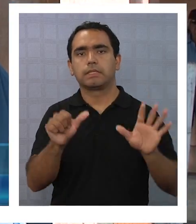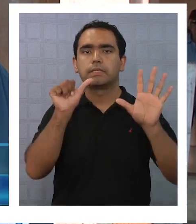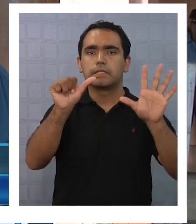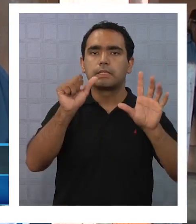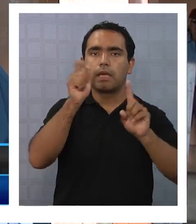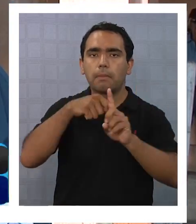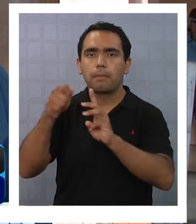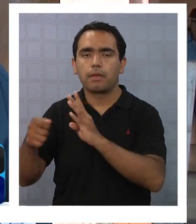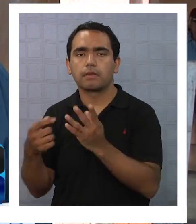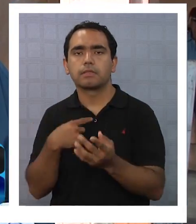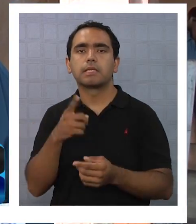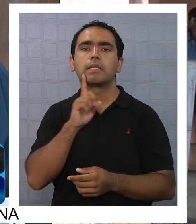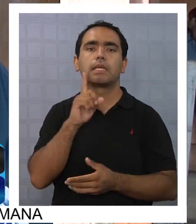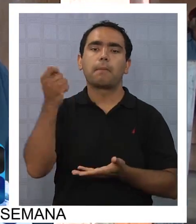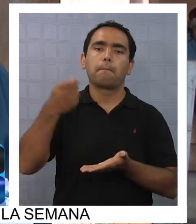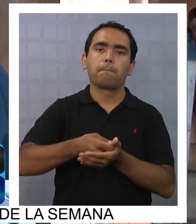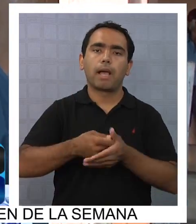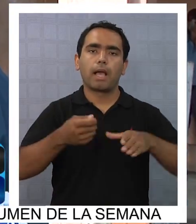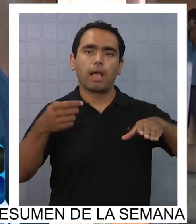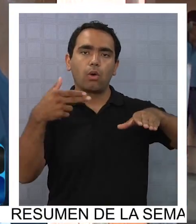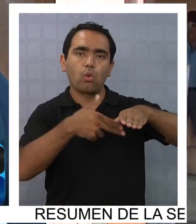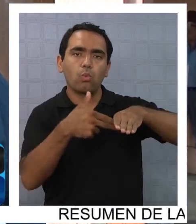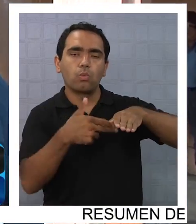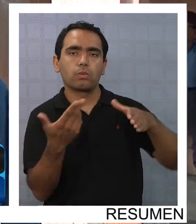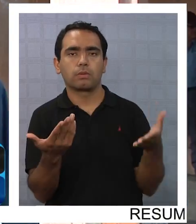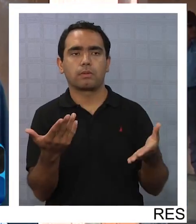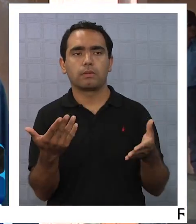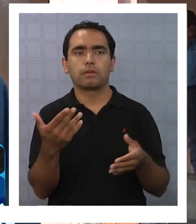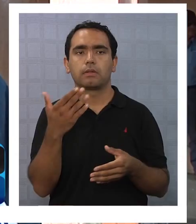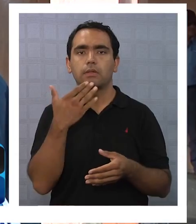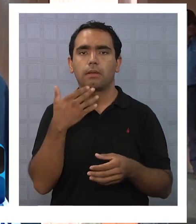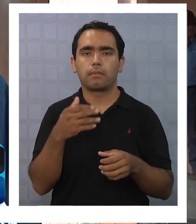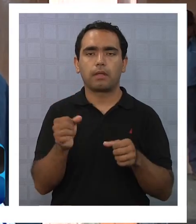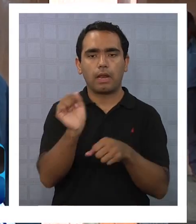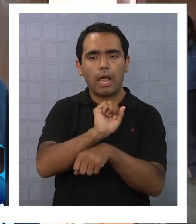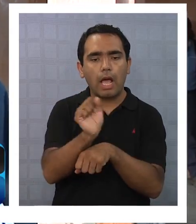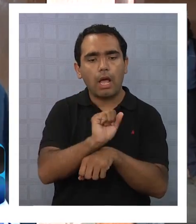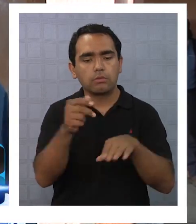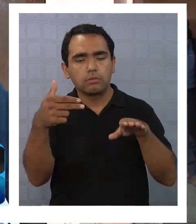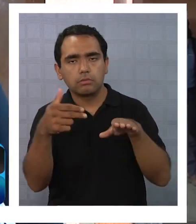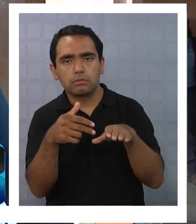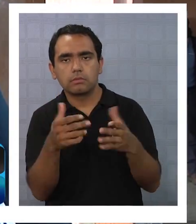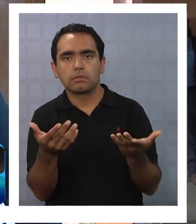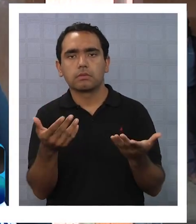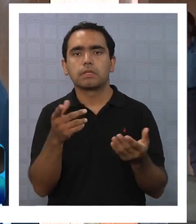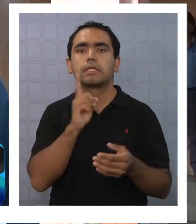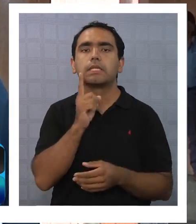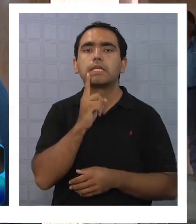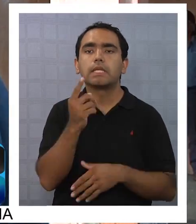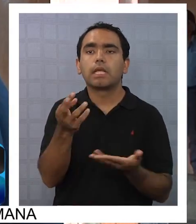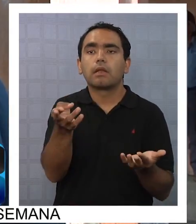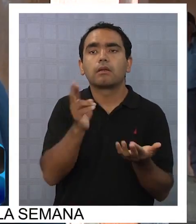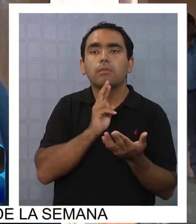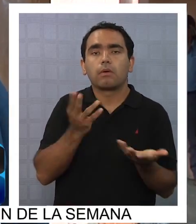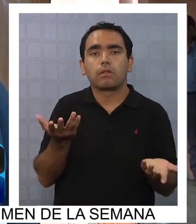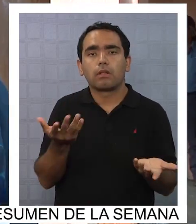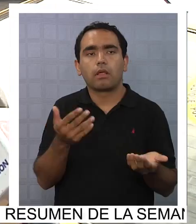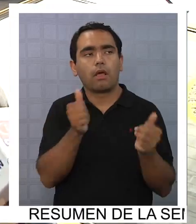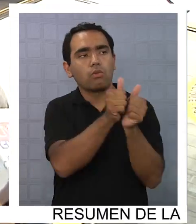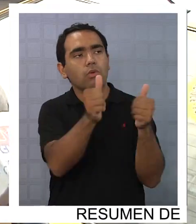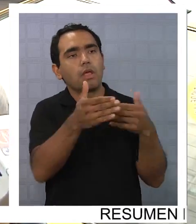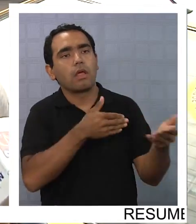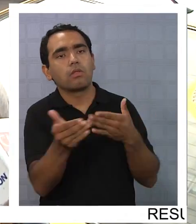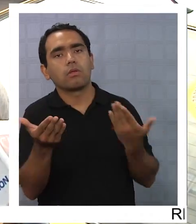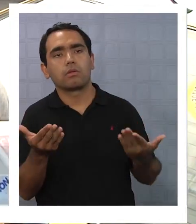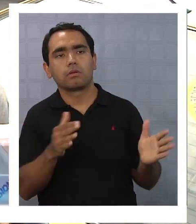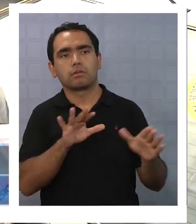más, ¿quién nos paga el combustible, embriague y cuánta cosa, atraso y todo? ¿Quién lo responde por eso? ¿Y dónde están las autoridades?